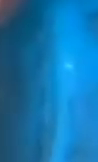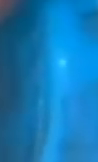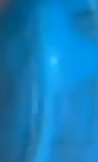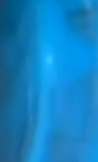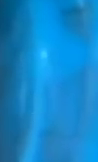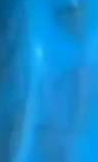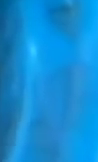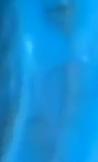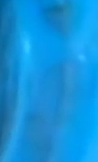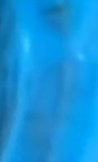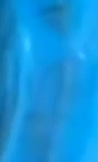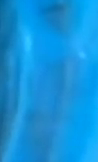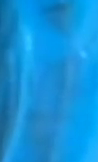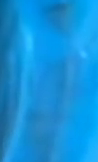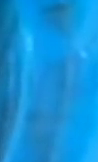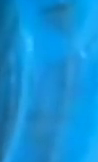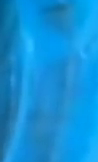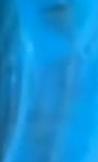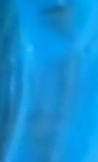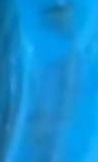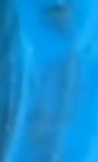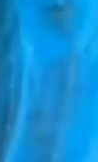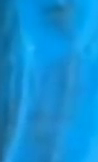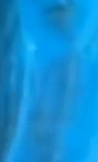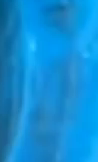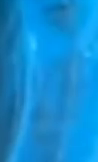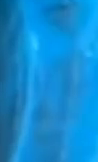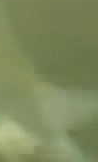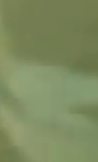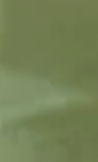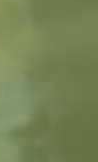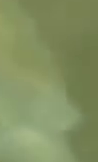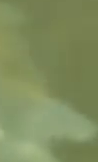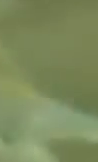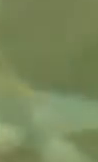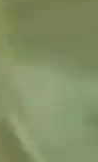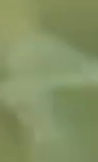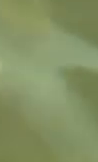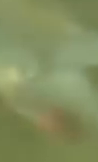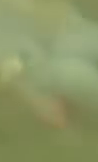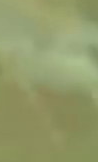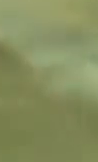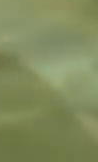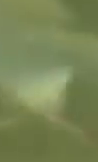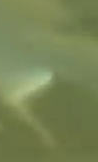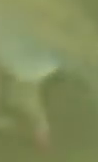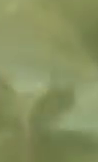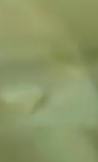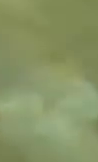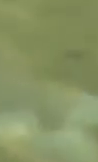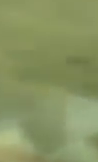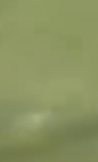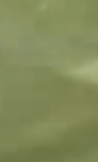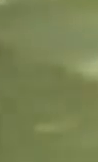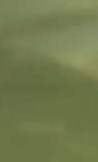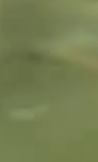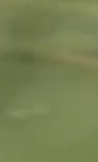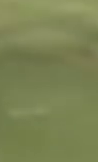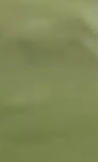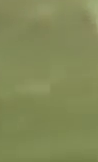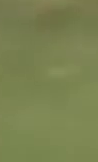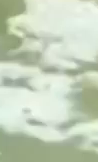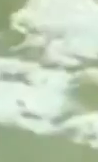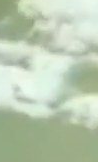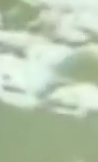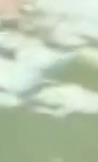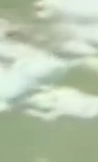Barinas, por este gran apoyo que usted hoy día nos da en este reimpulso de la acuicultura. Despedimos este pase desde Barinas,